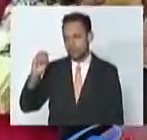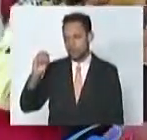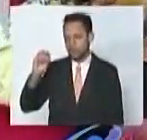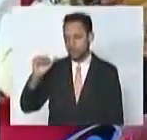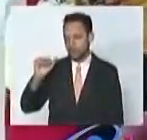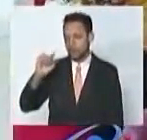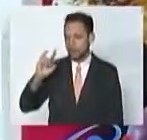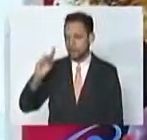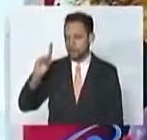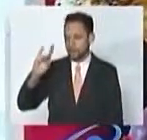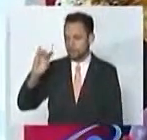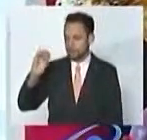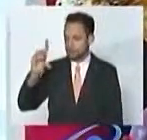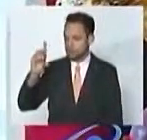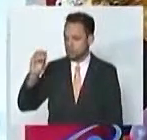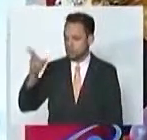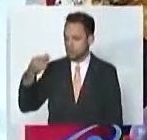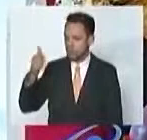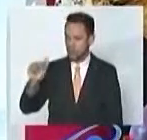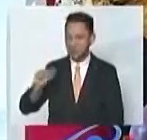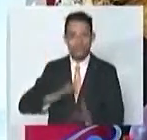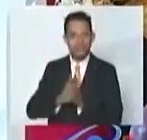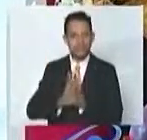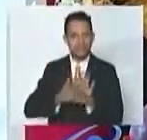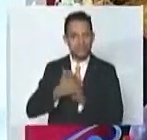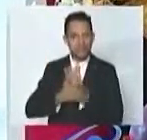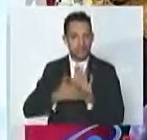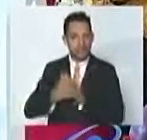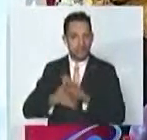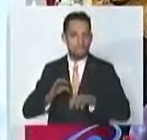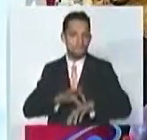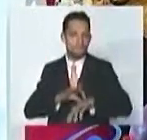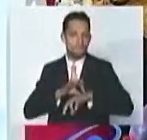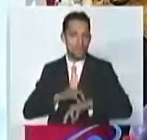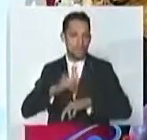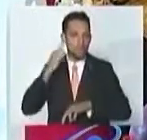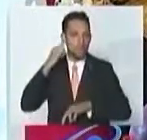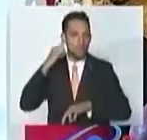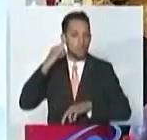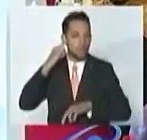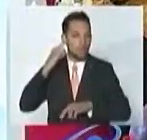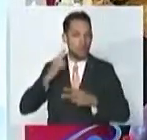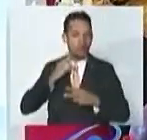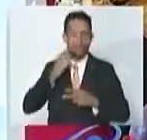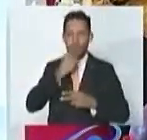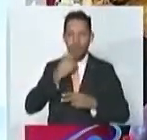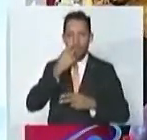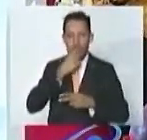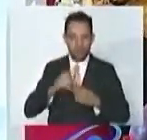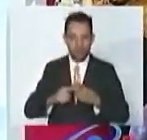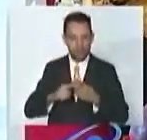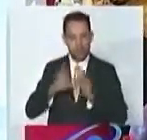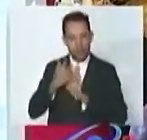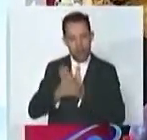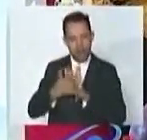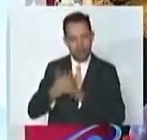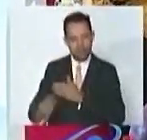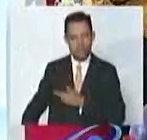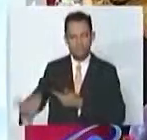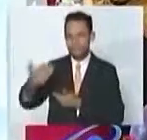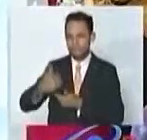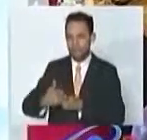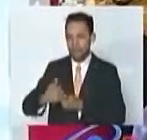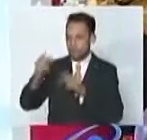fonoaudióloga, pero desconocemos mucho de esta área. Y ustedes llegan a nuestra